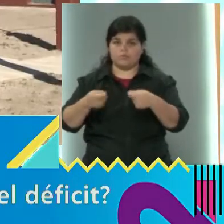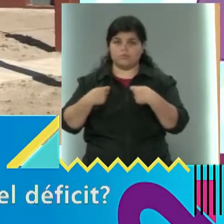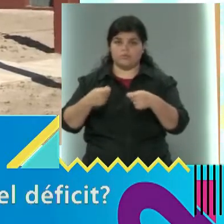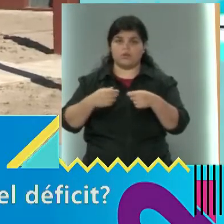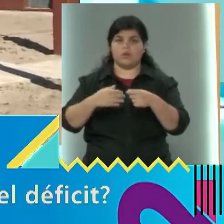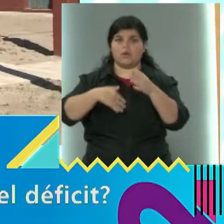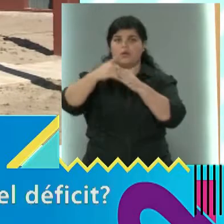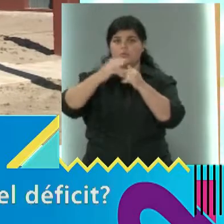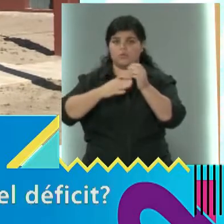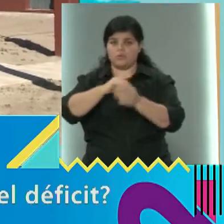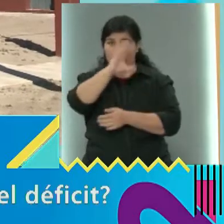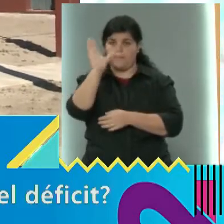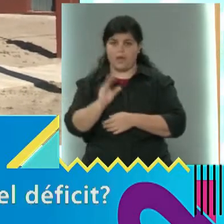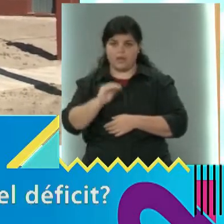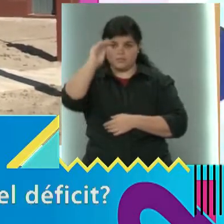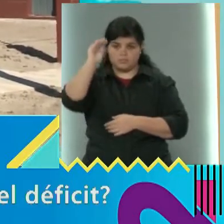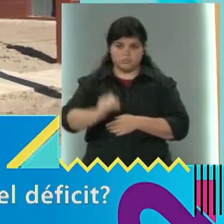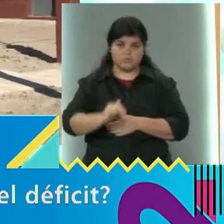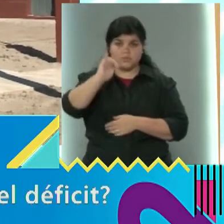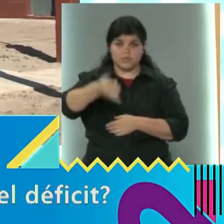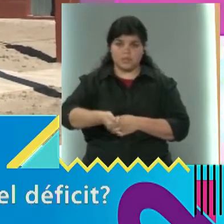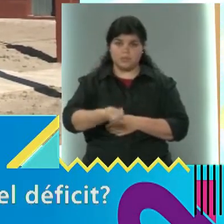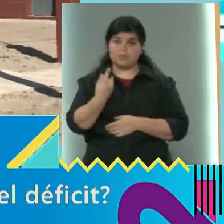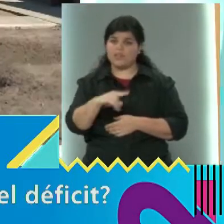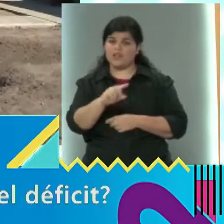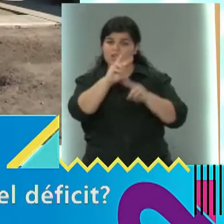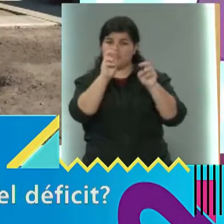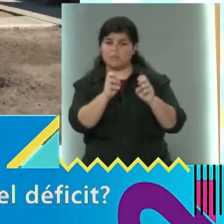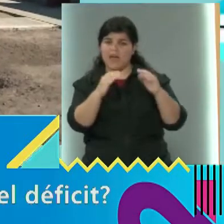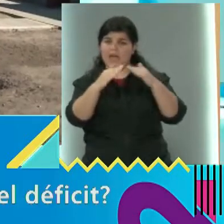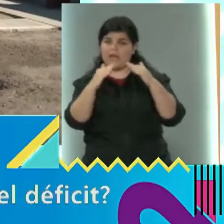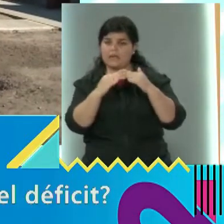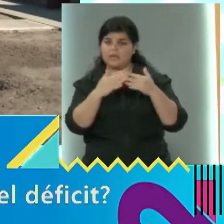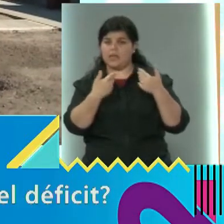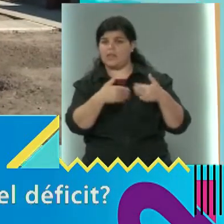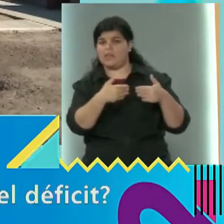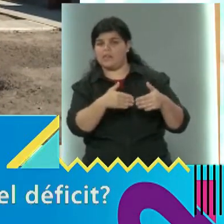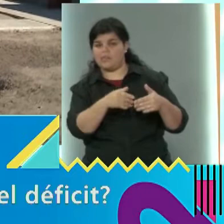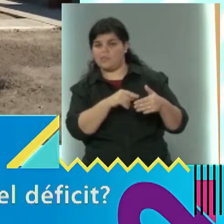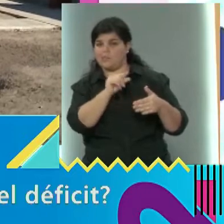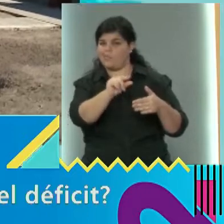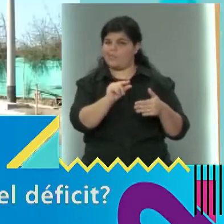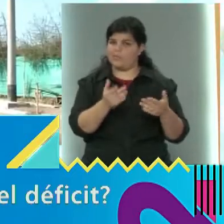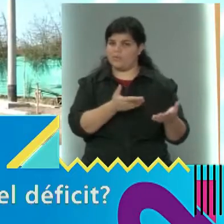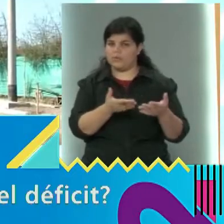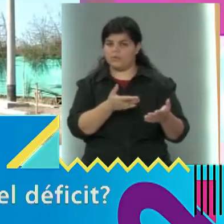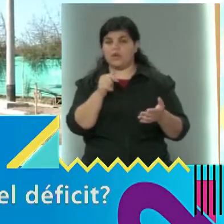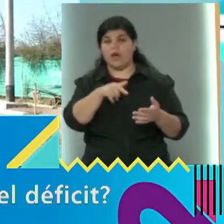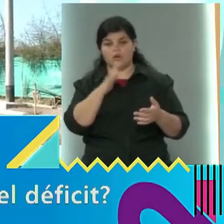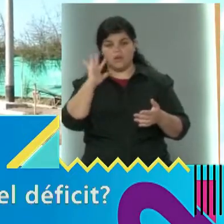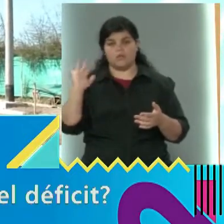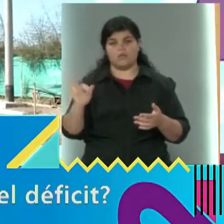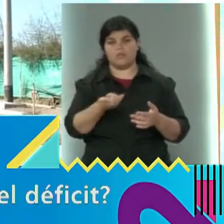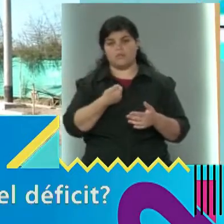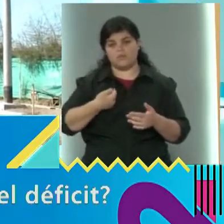infraestructura en todo el país, la parte de vivienda ha quedado un poco relegada, por lo tanto se empiezan a notar y